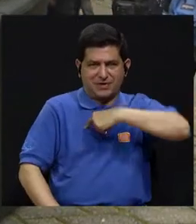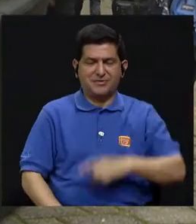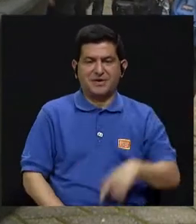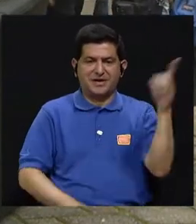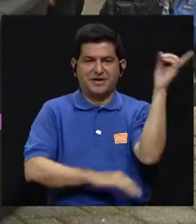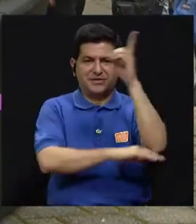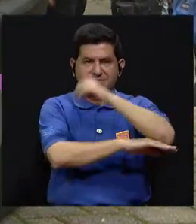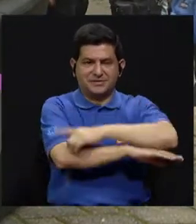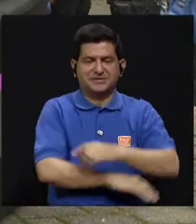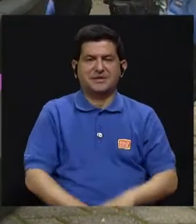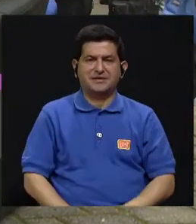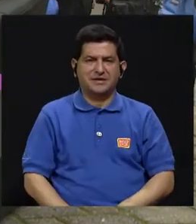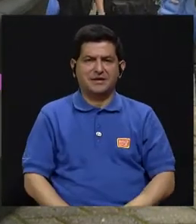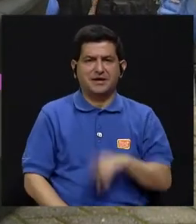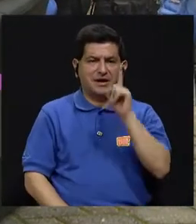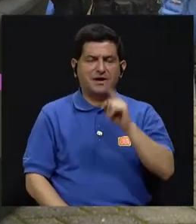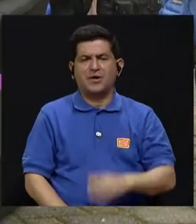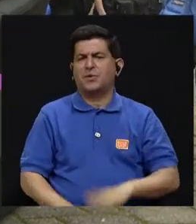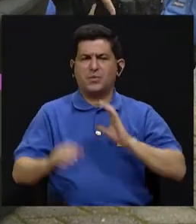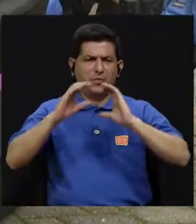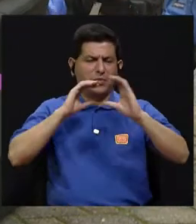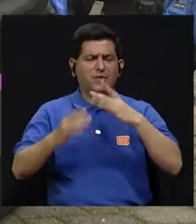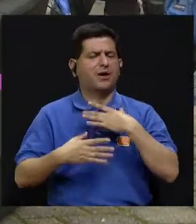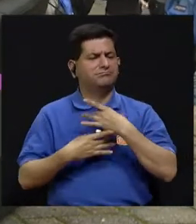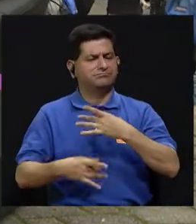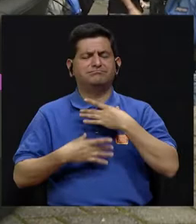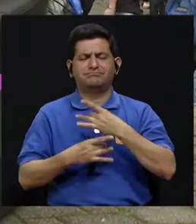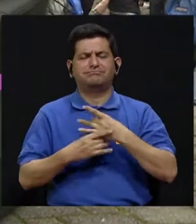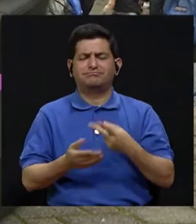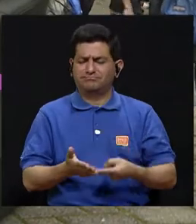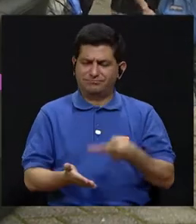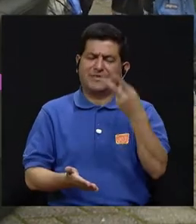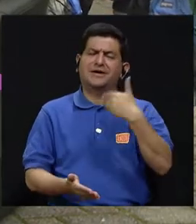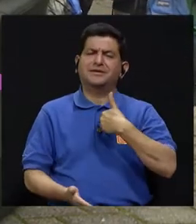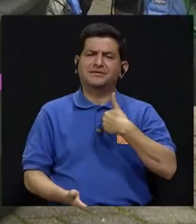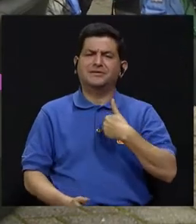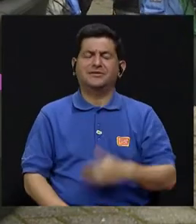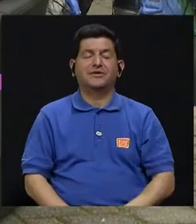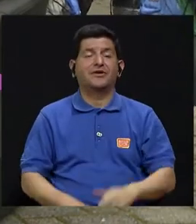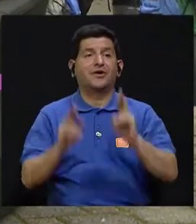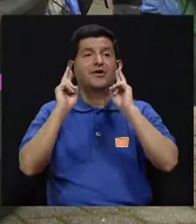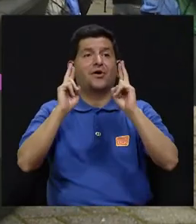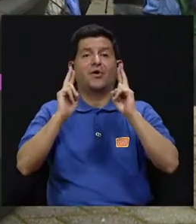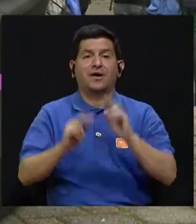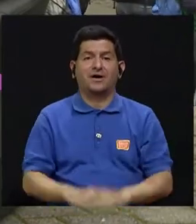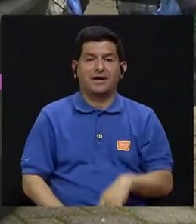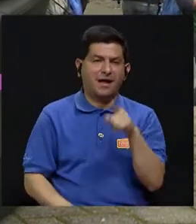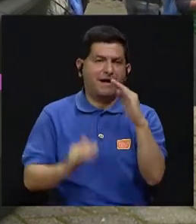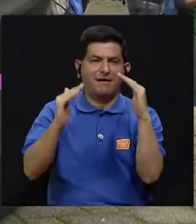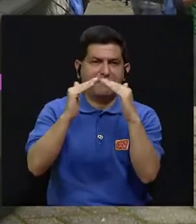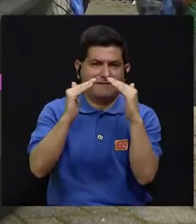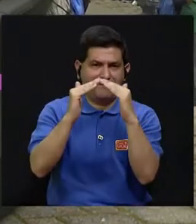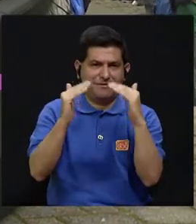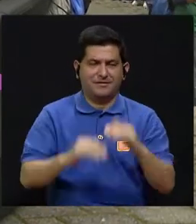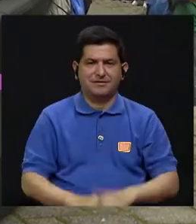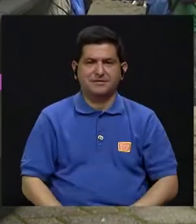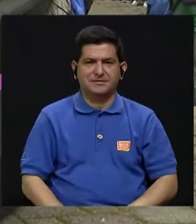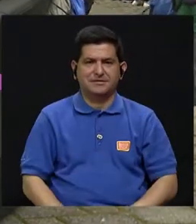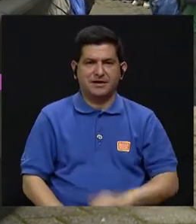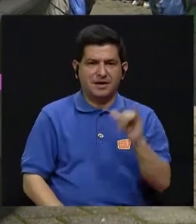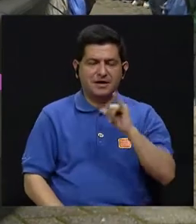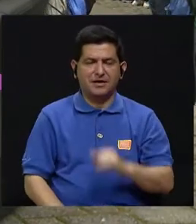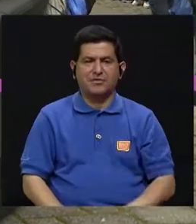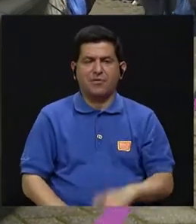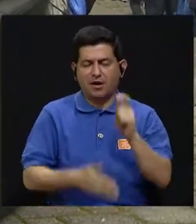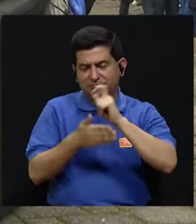acompañarnos al día de hoy. Creo que ha sido una conversación muy, muy interesante, muy rica, y pues ojalá que allá en los hogares